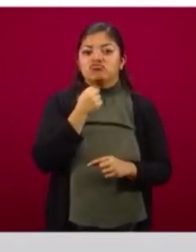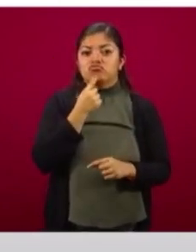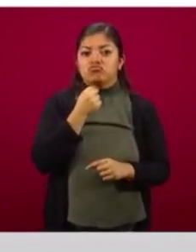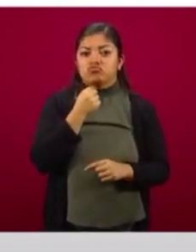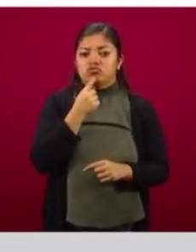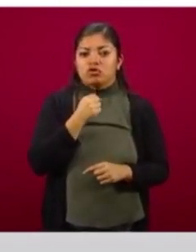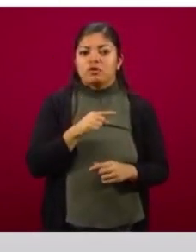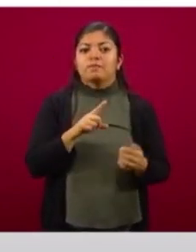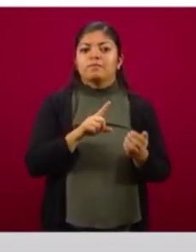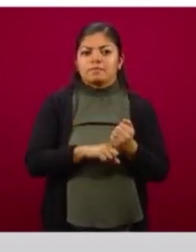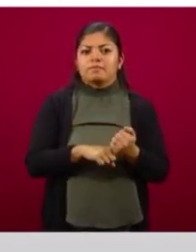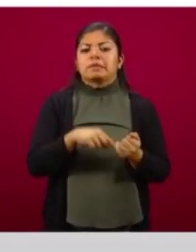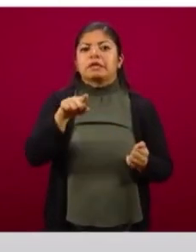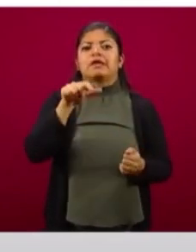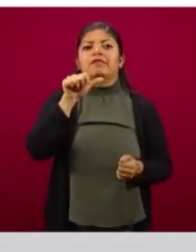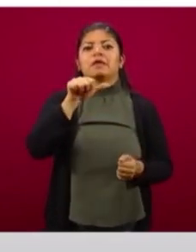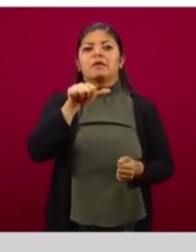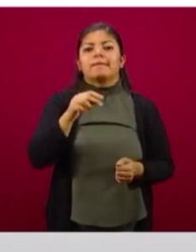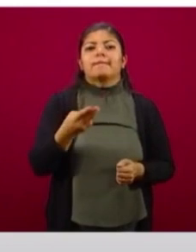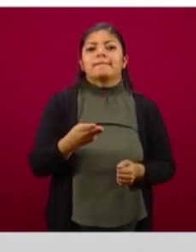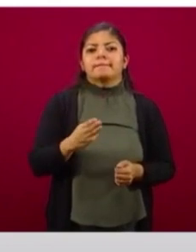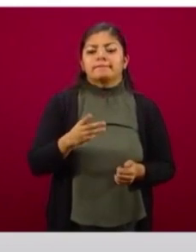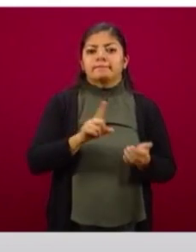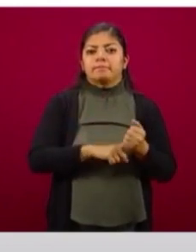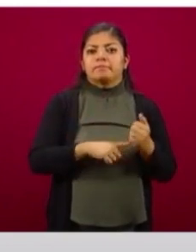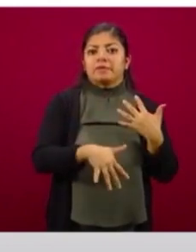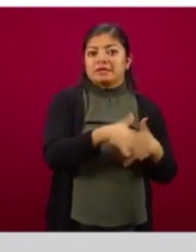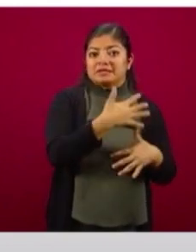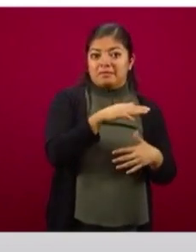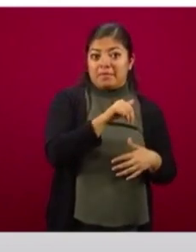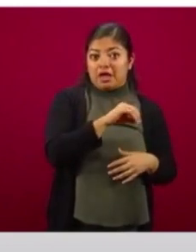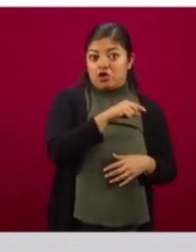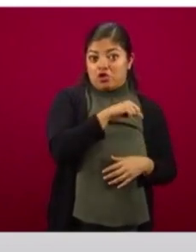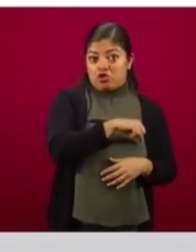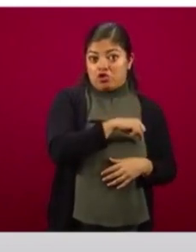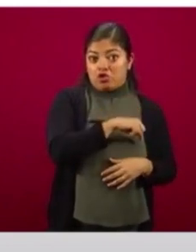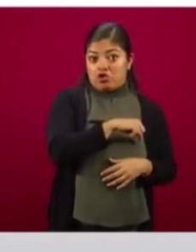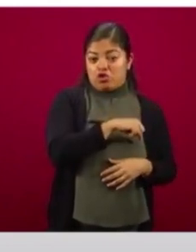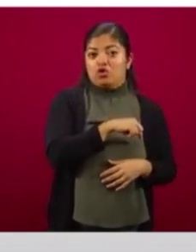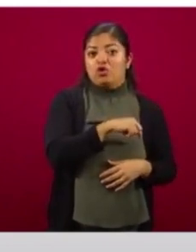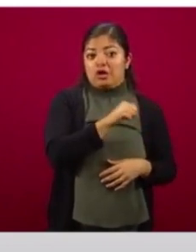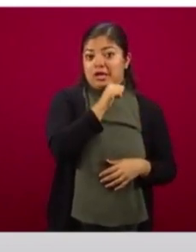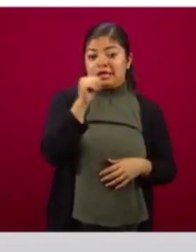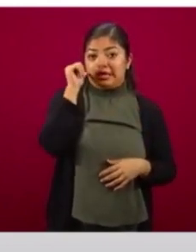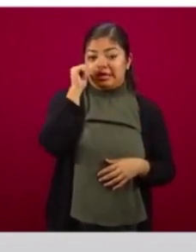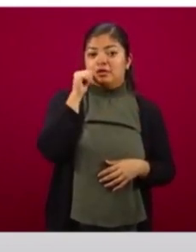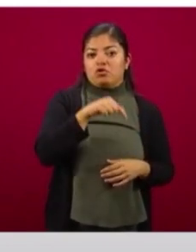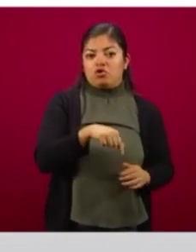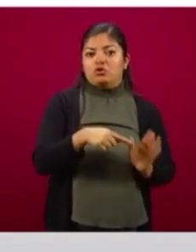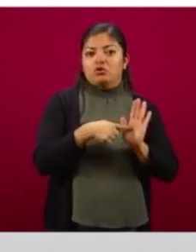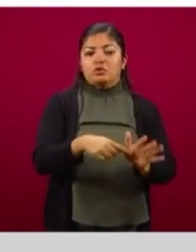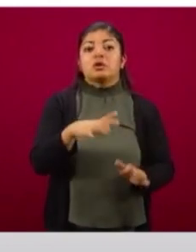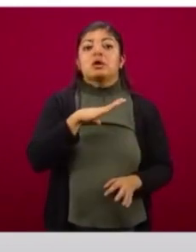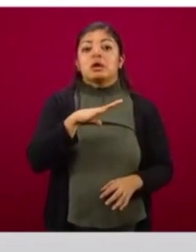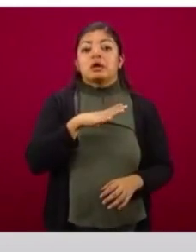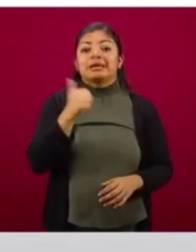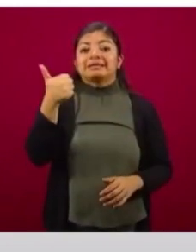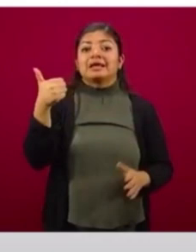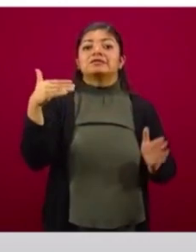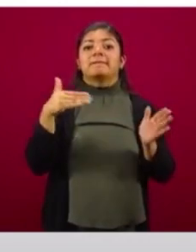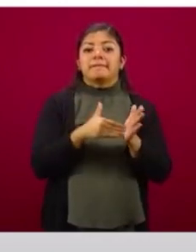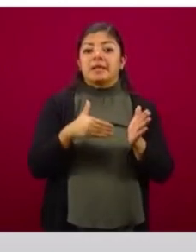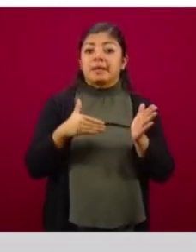es el reporte del 16 de mayo con los datos del 15, ya les decía yo, y ya tenemos casi